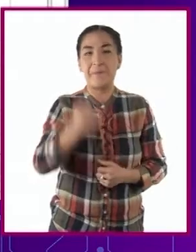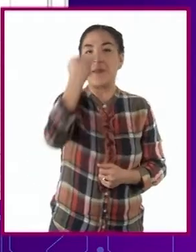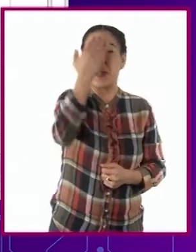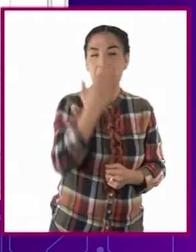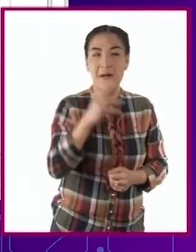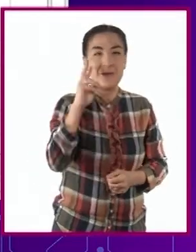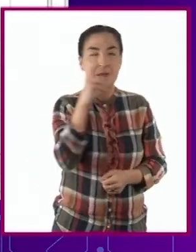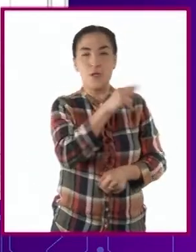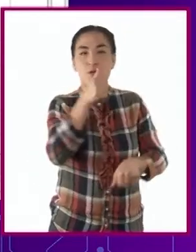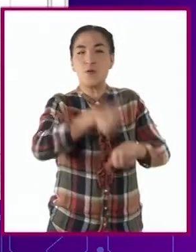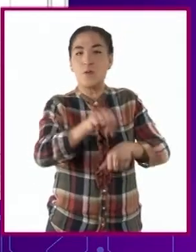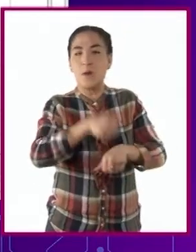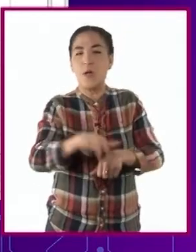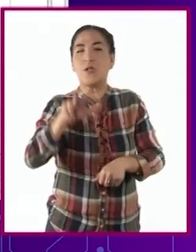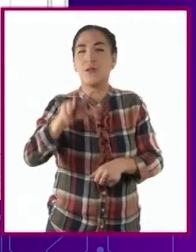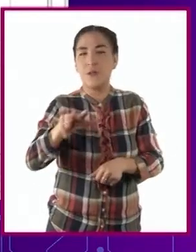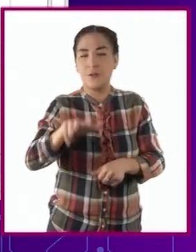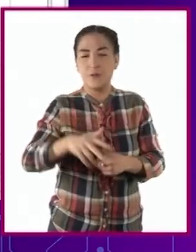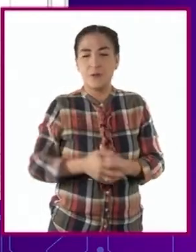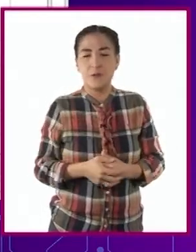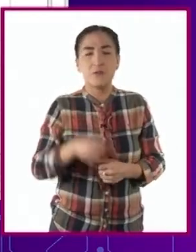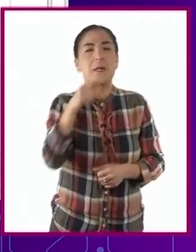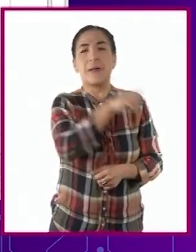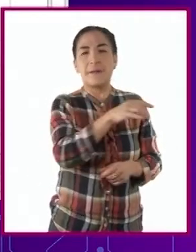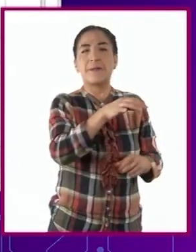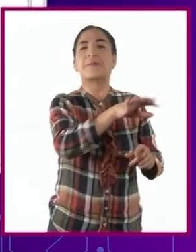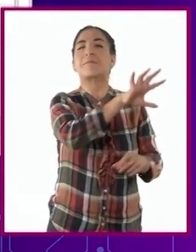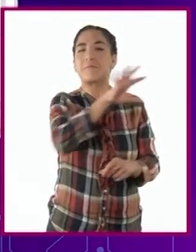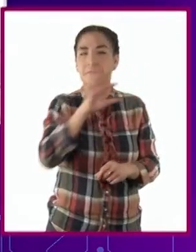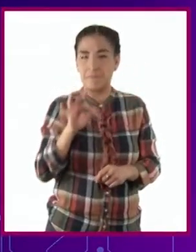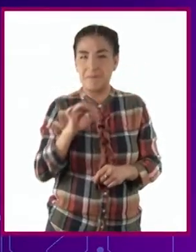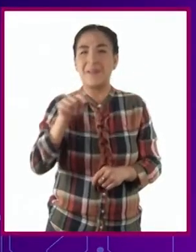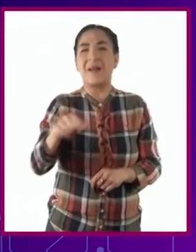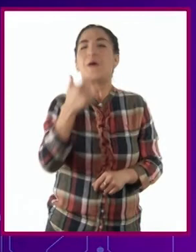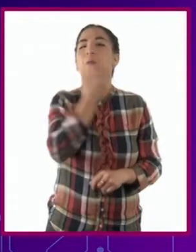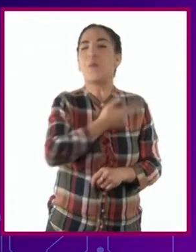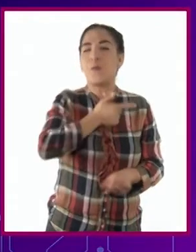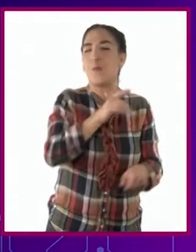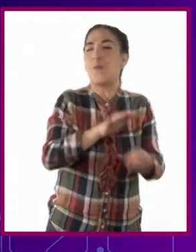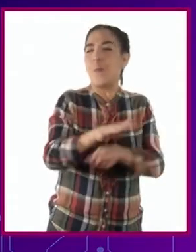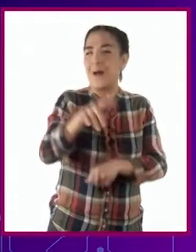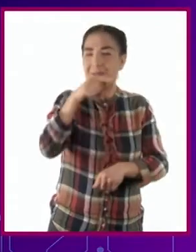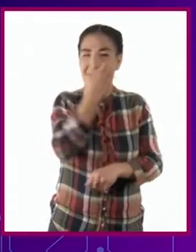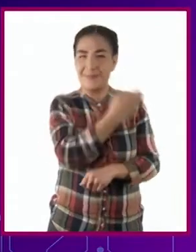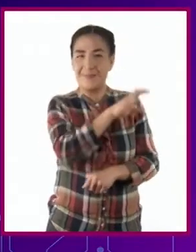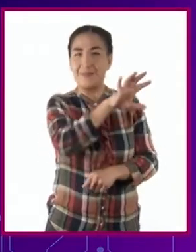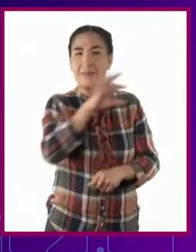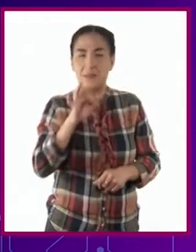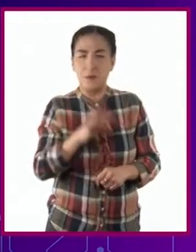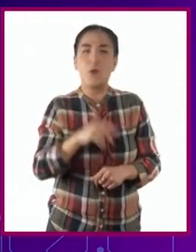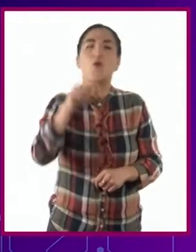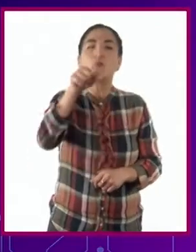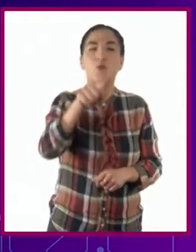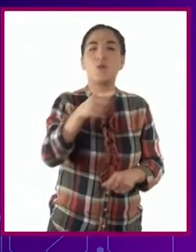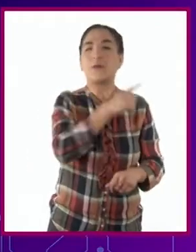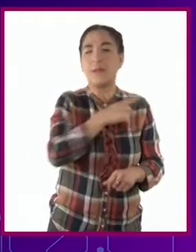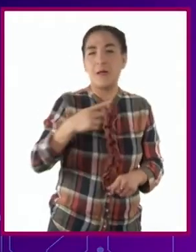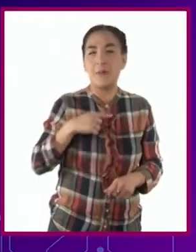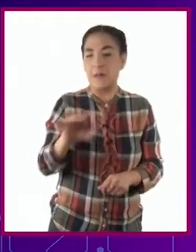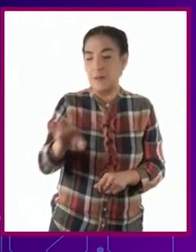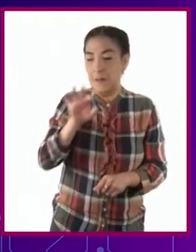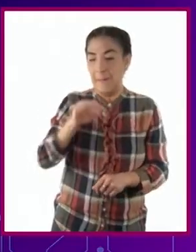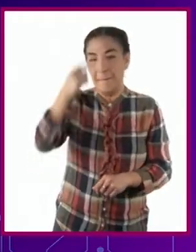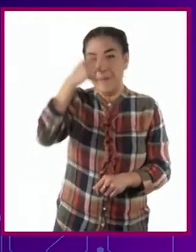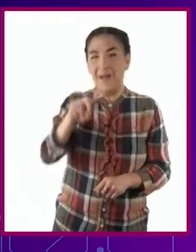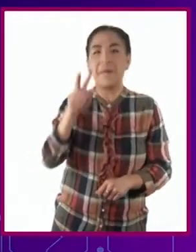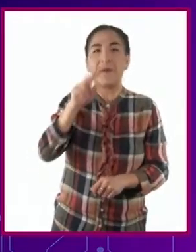el número 18. Ahí elegimos el diseño que más nos agrade, aunque se recomienda elegir uno que facilite